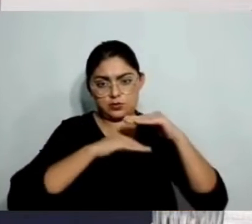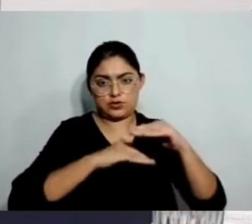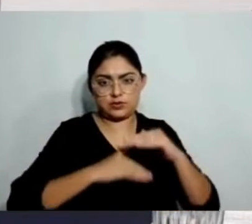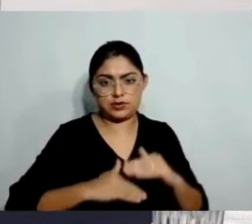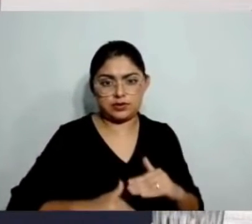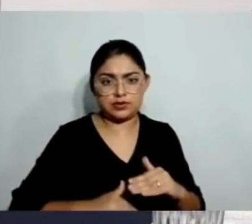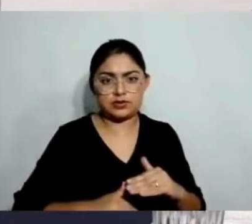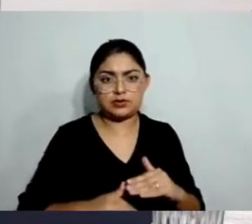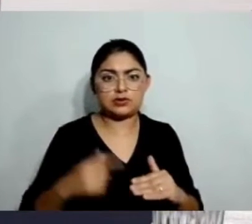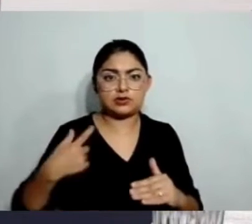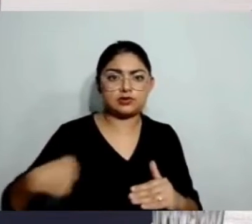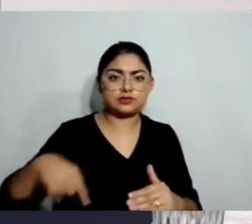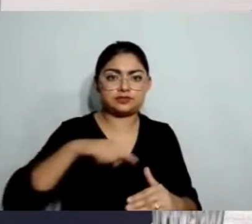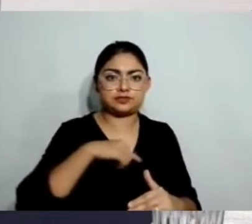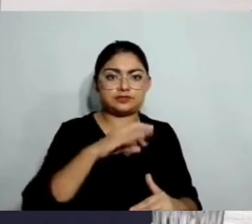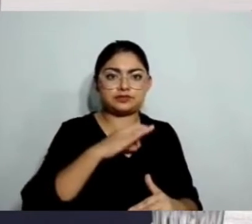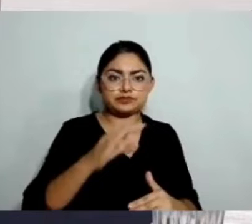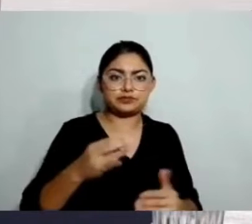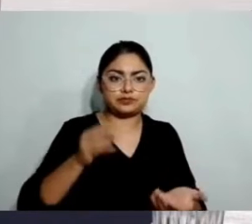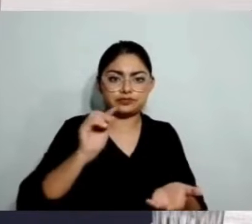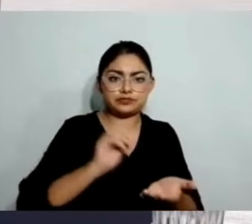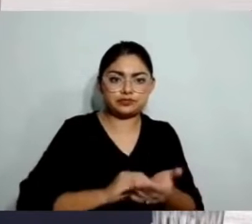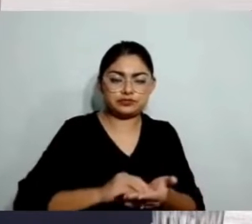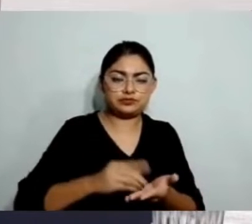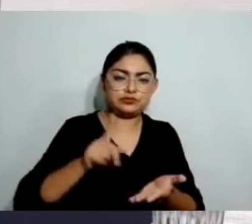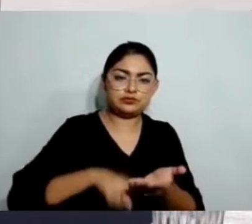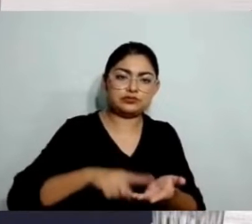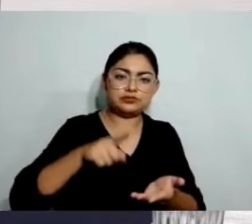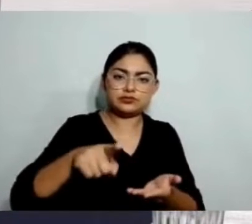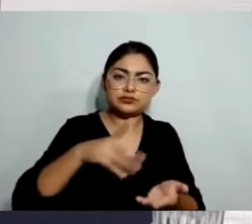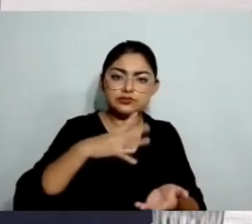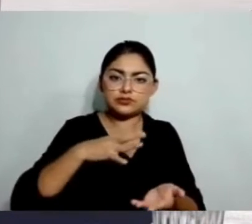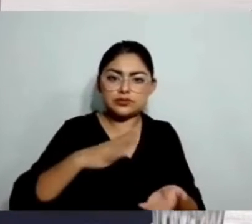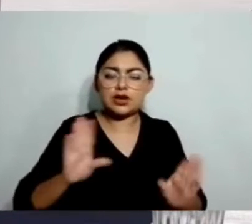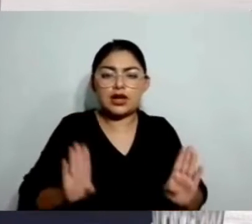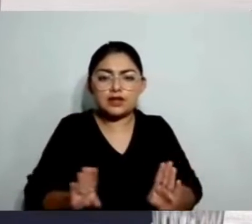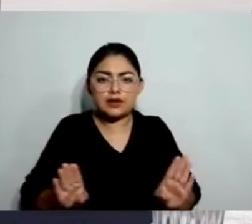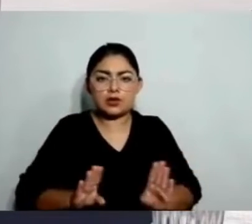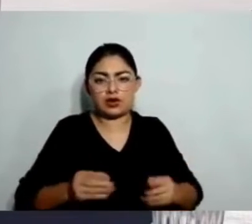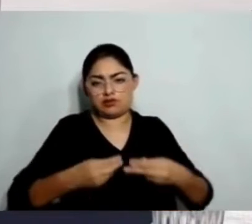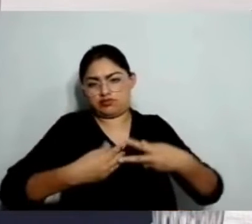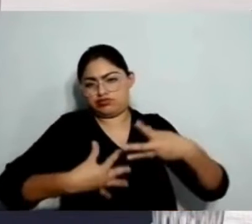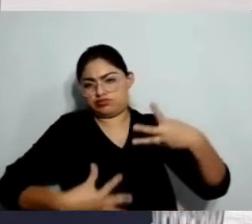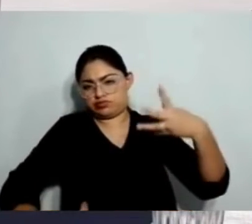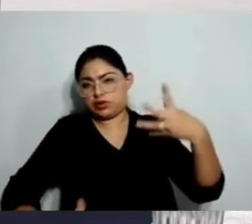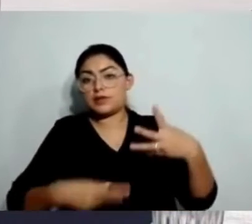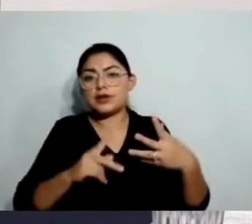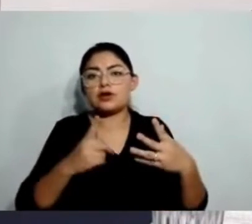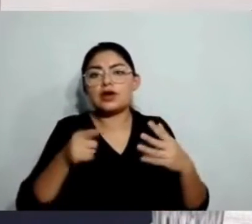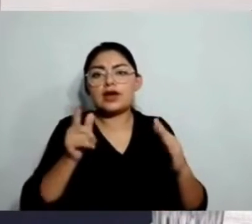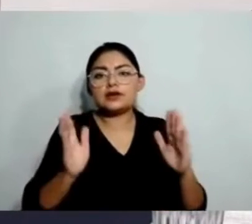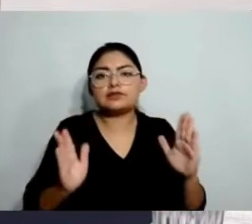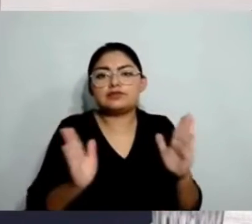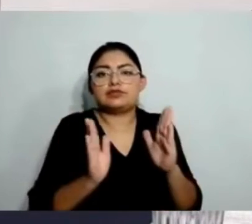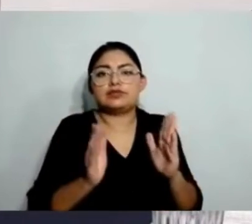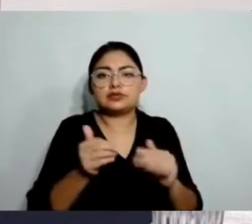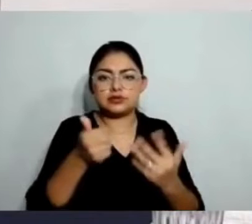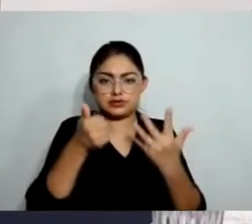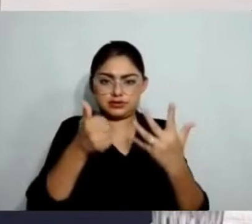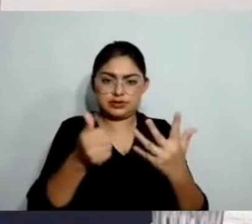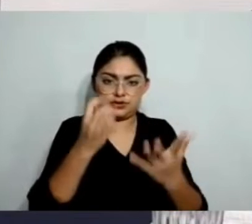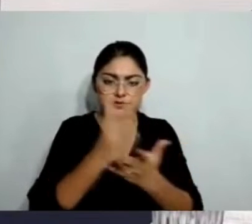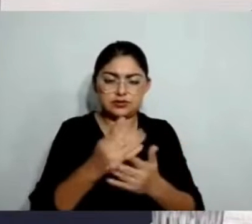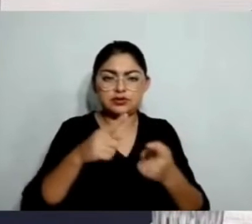una categoría muy ex de temas o de perspectivas pero se eligieron seis que es la de género La orientación